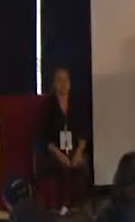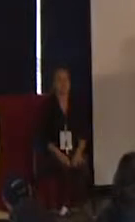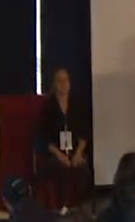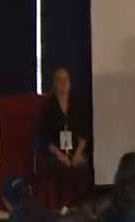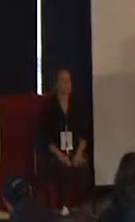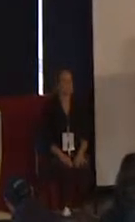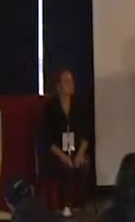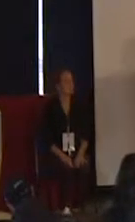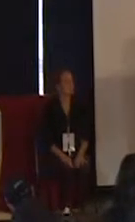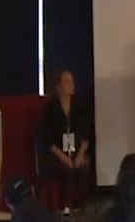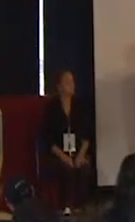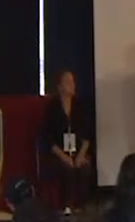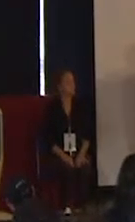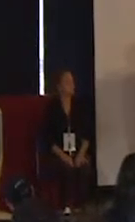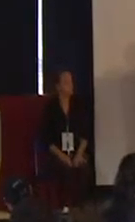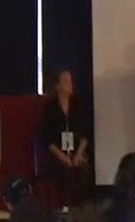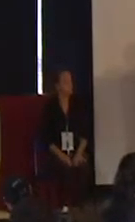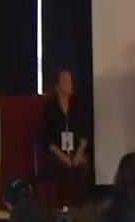poder comunicarme.